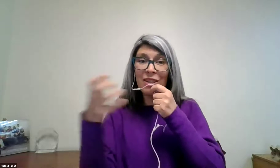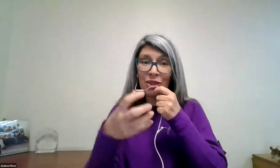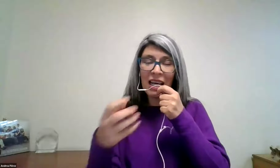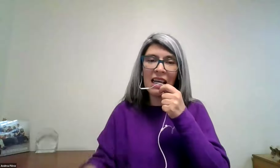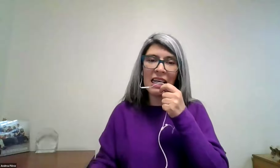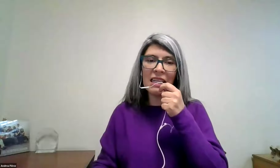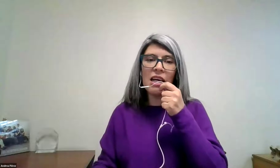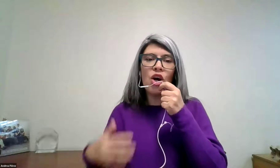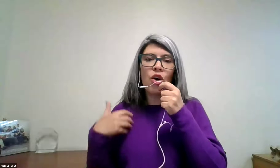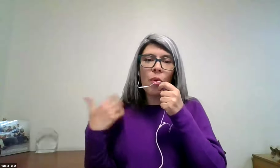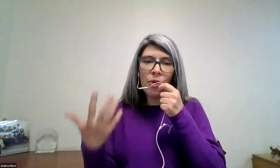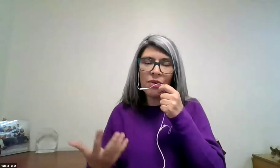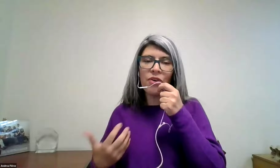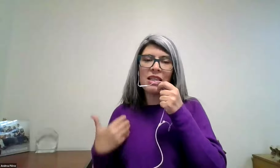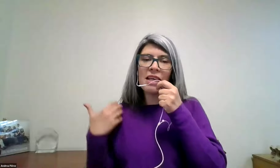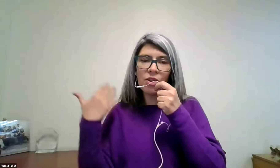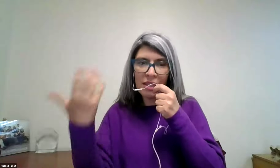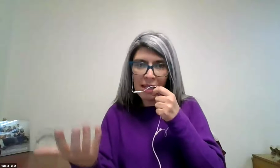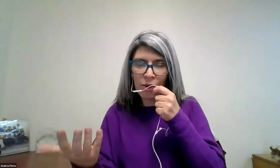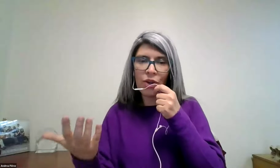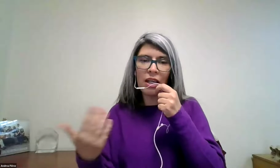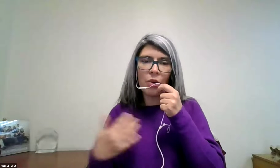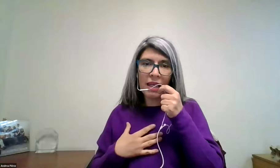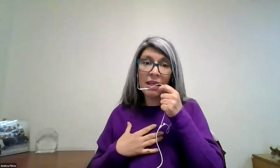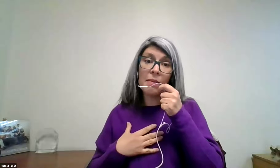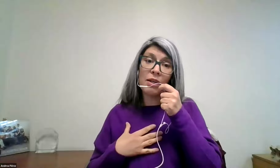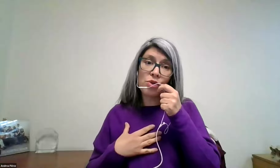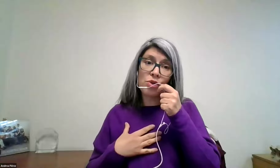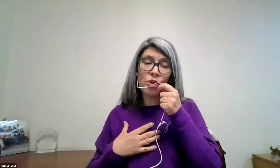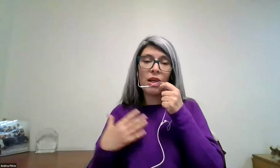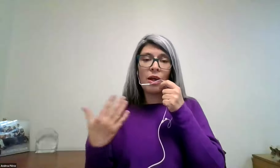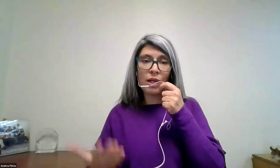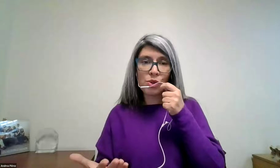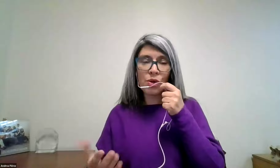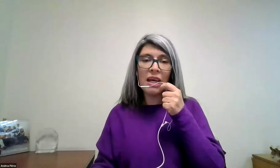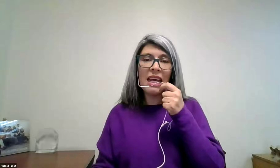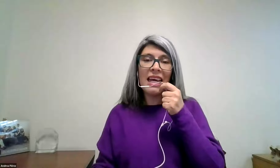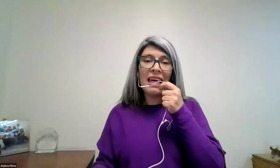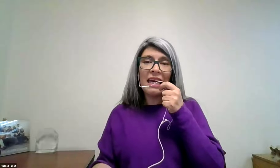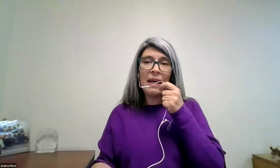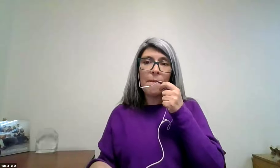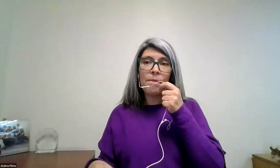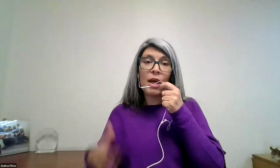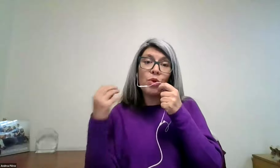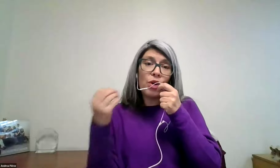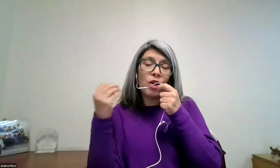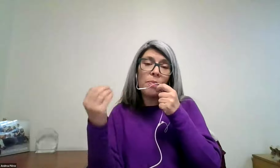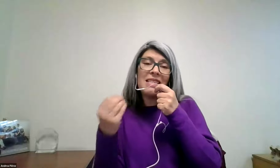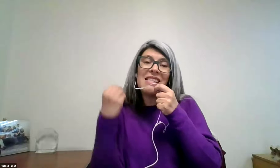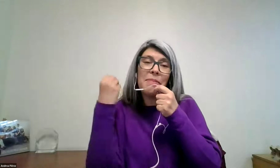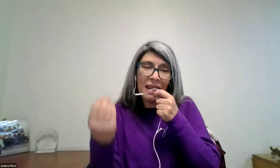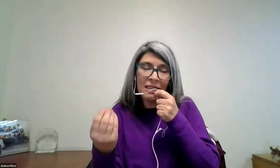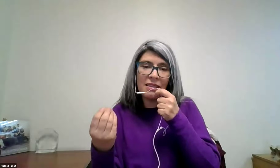además relacionadas en cómo ir favoreciendo el desarrollo del lenguaje, que para nosotros en la educación es uno